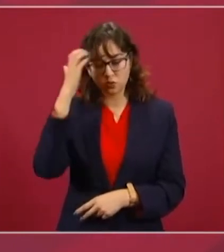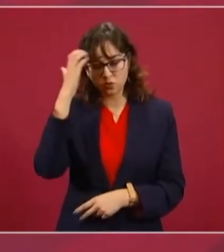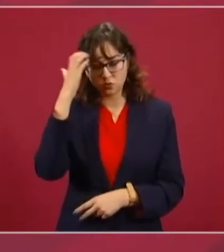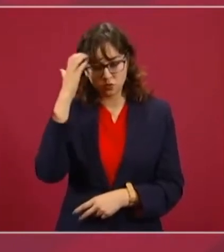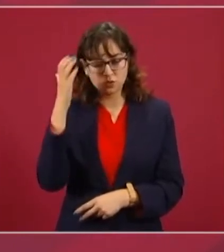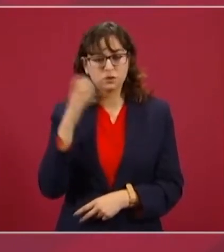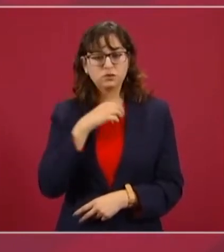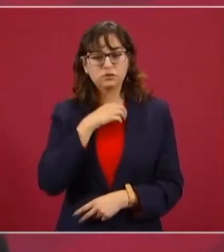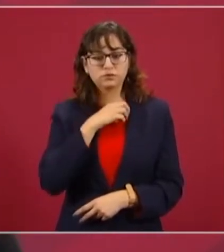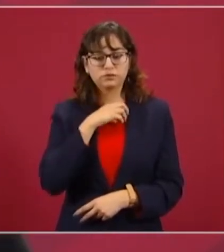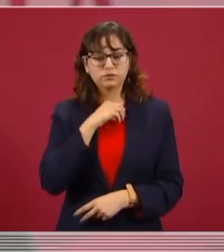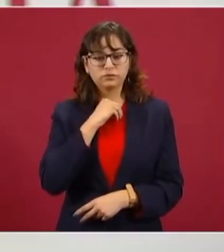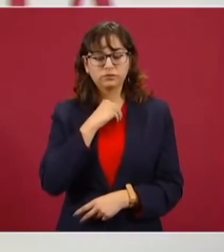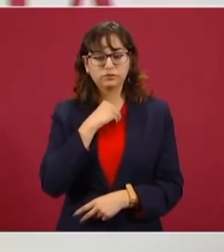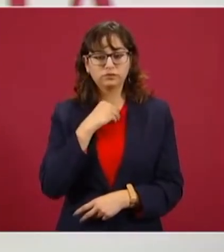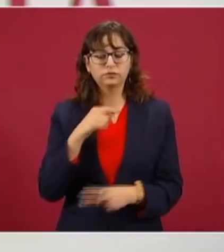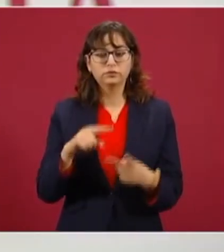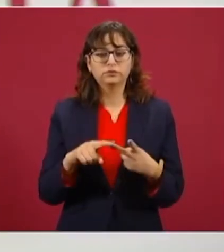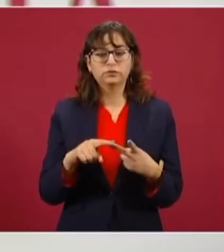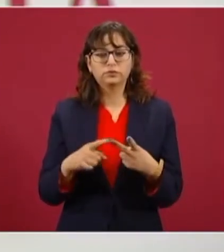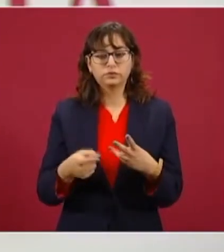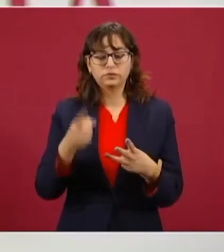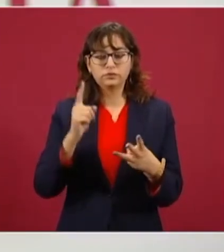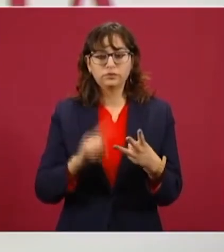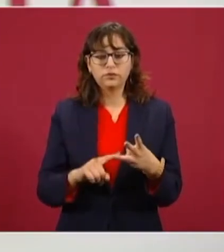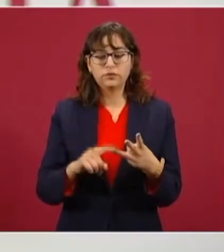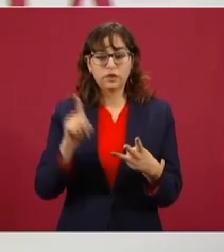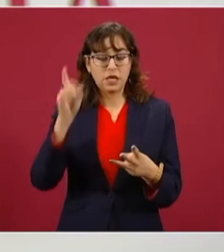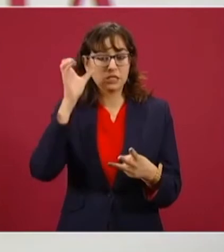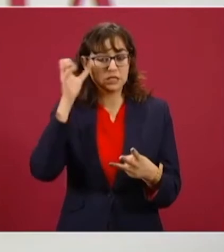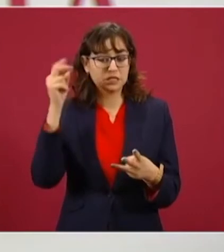características, CanSino, que es China,